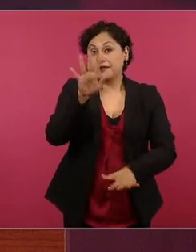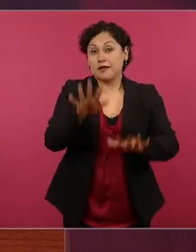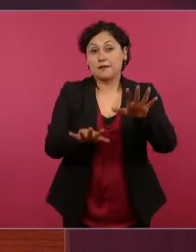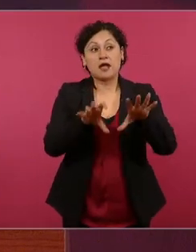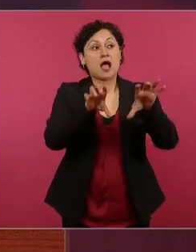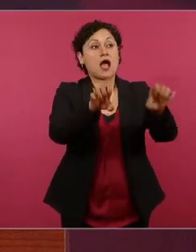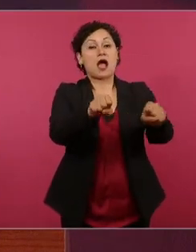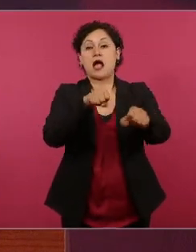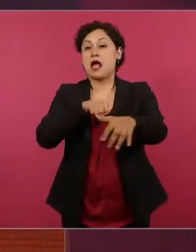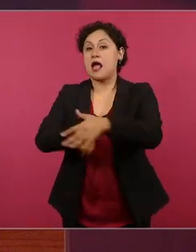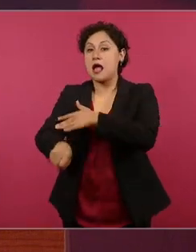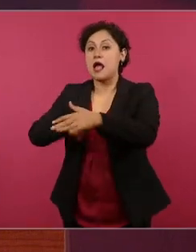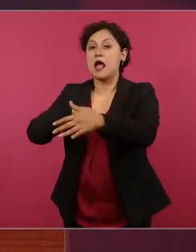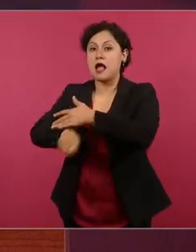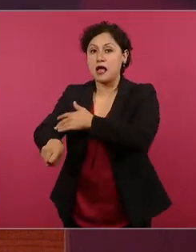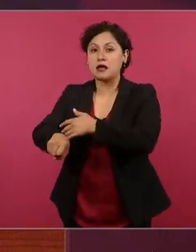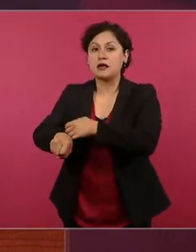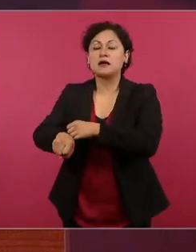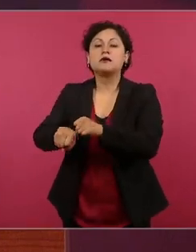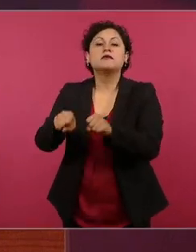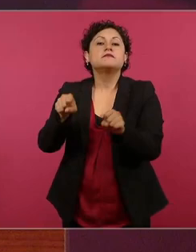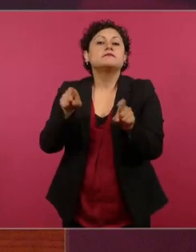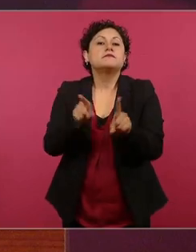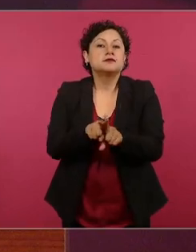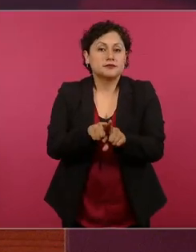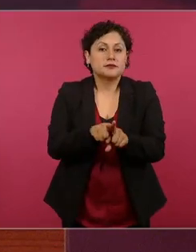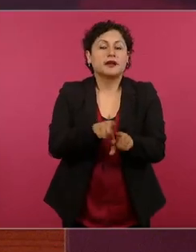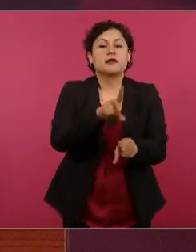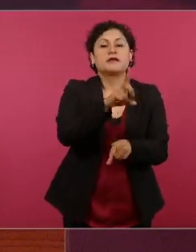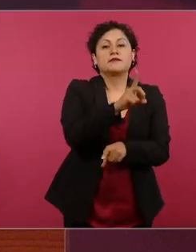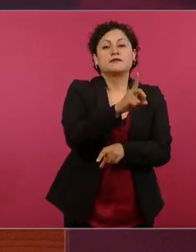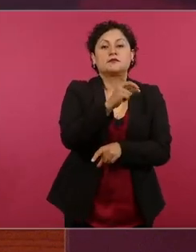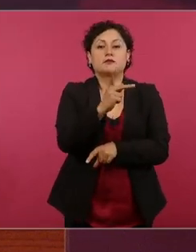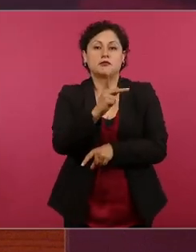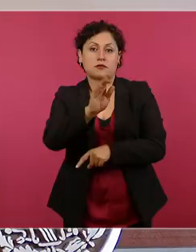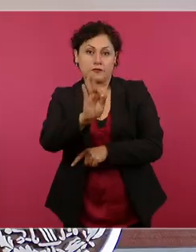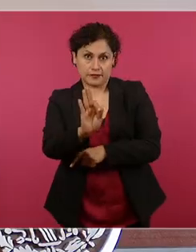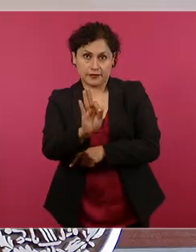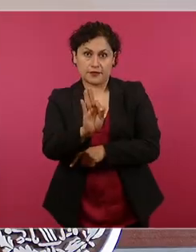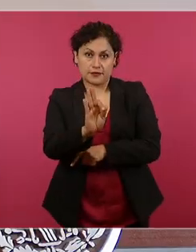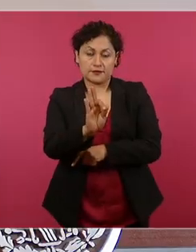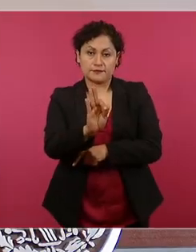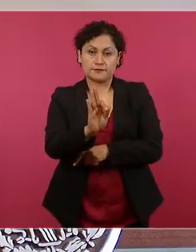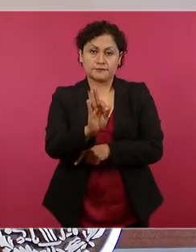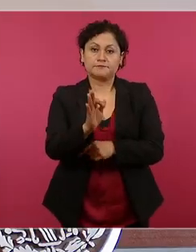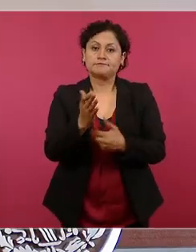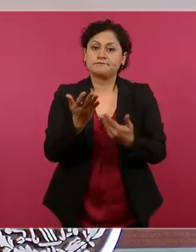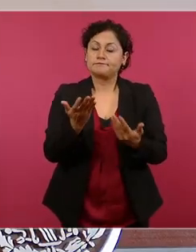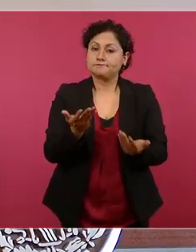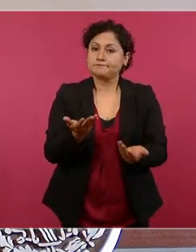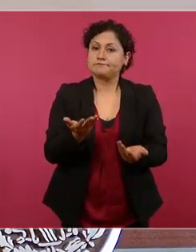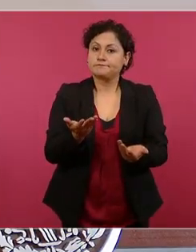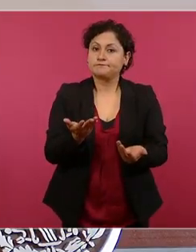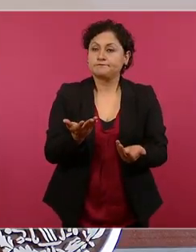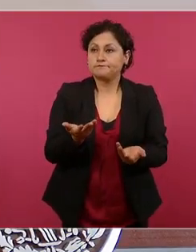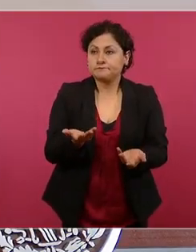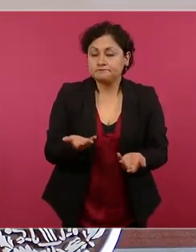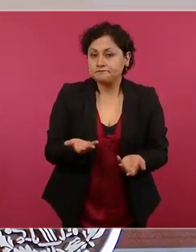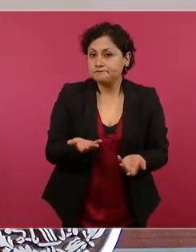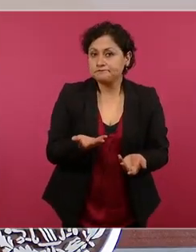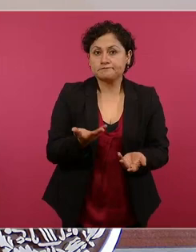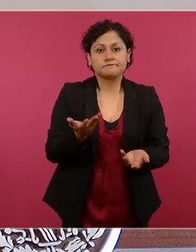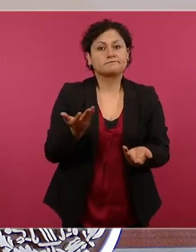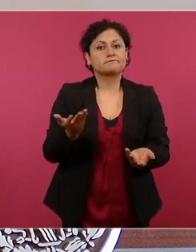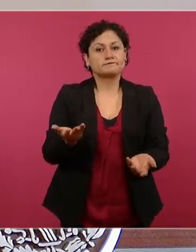detenidos, a veces la propia Defensoría Pública Federal, digamos así, pues no le da